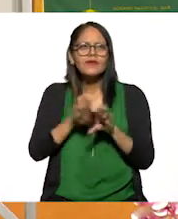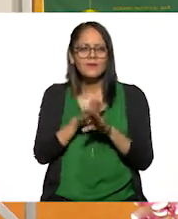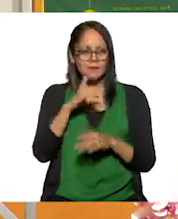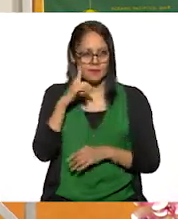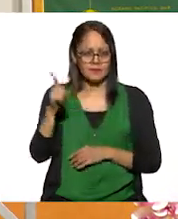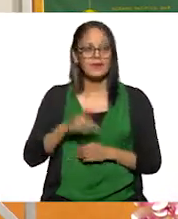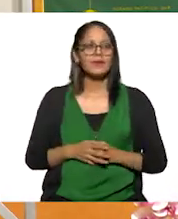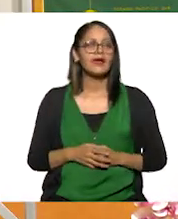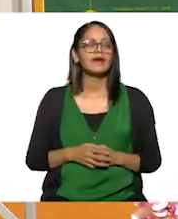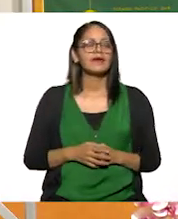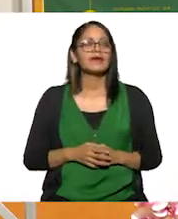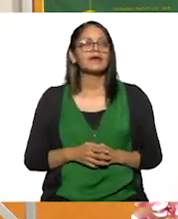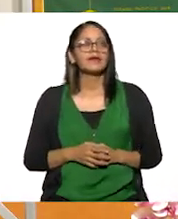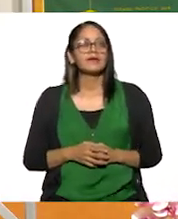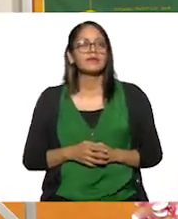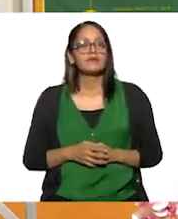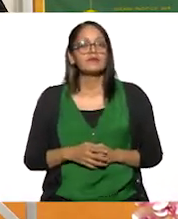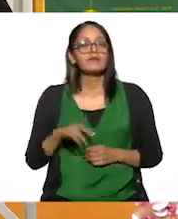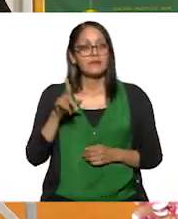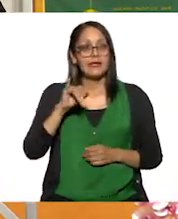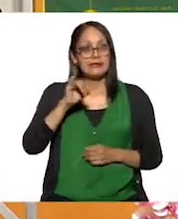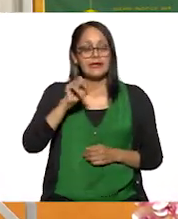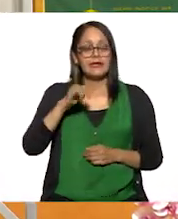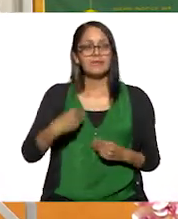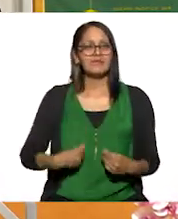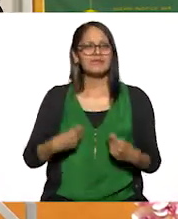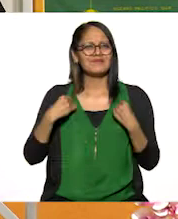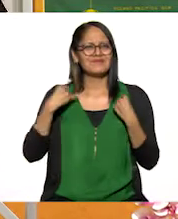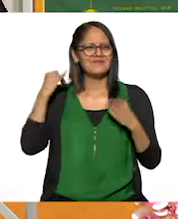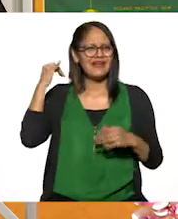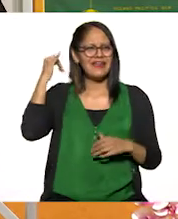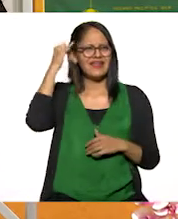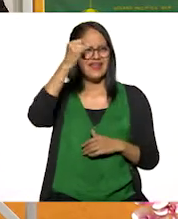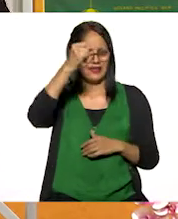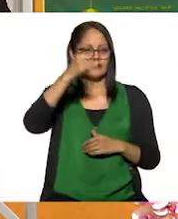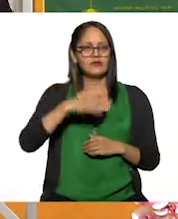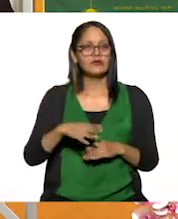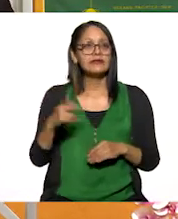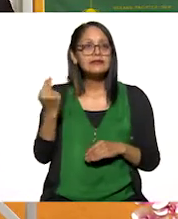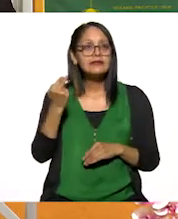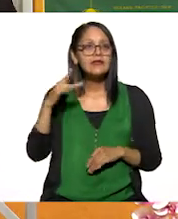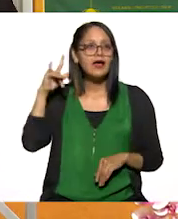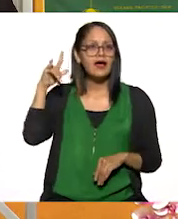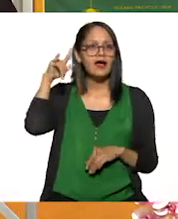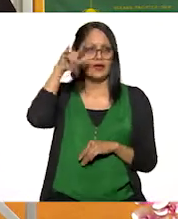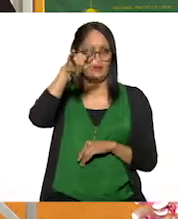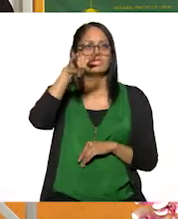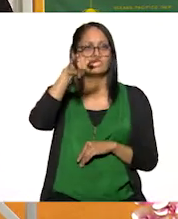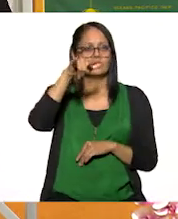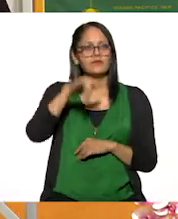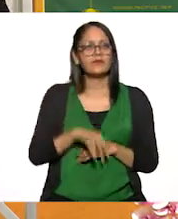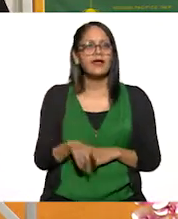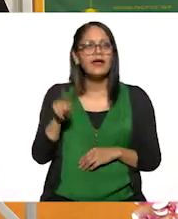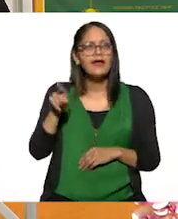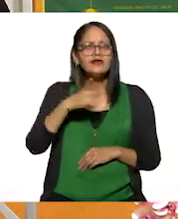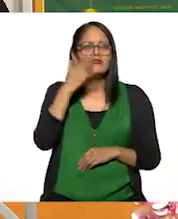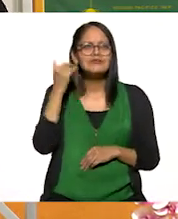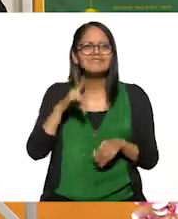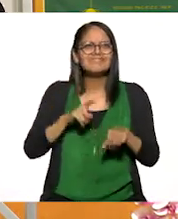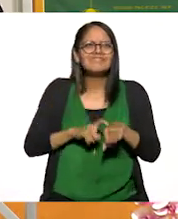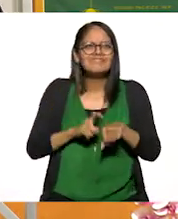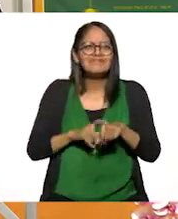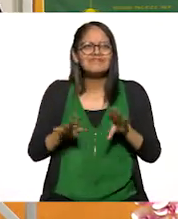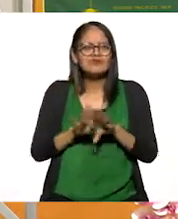La preocupación era lo siguiente. Ella vivía muy lejos, por lo que tenía que tomar un avión. Ella no sabía a qué hora